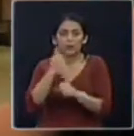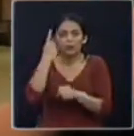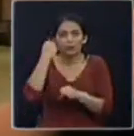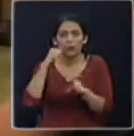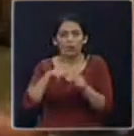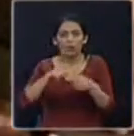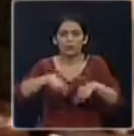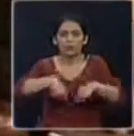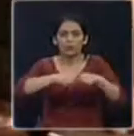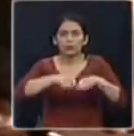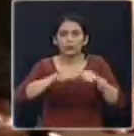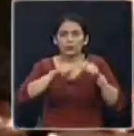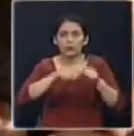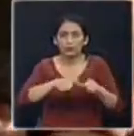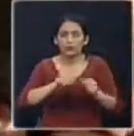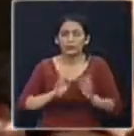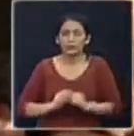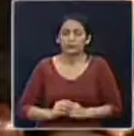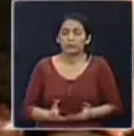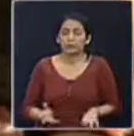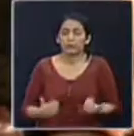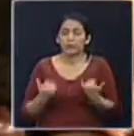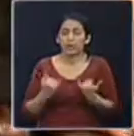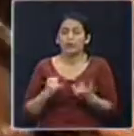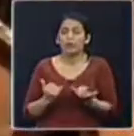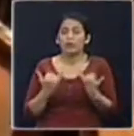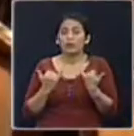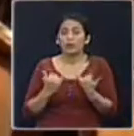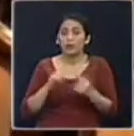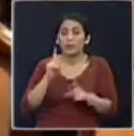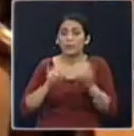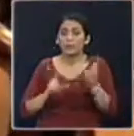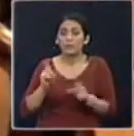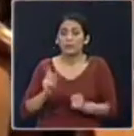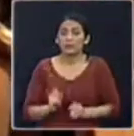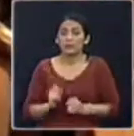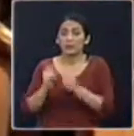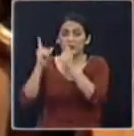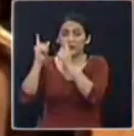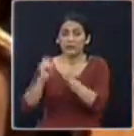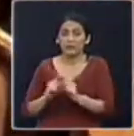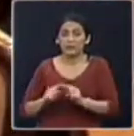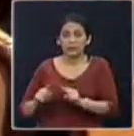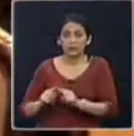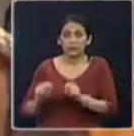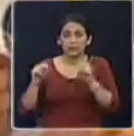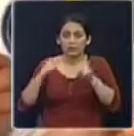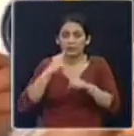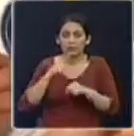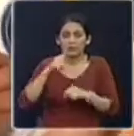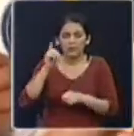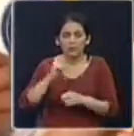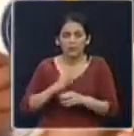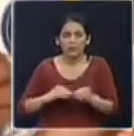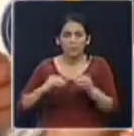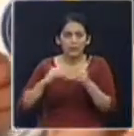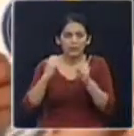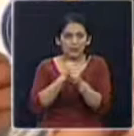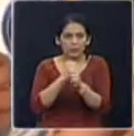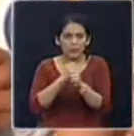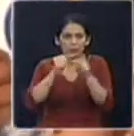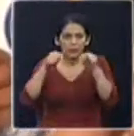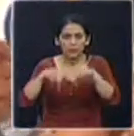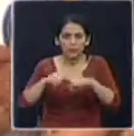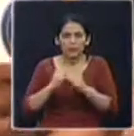retroceso histórico. Mientras que los representantes de los migrantes retornados buscan aportar a la matriz productiva. Proyectarnos en lo que es